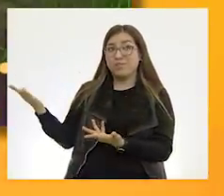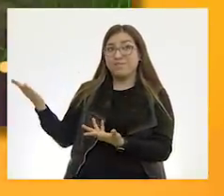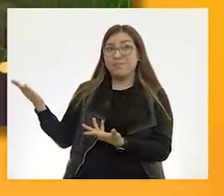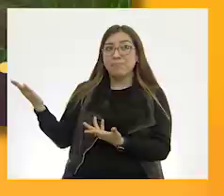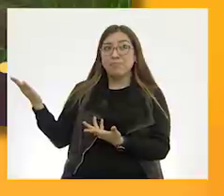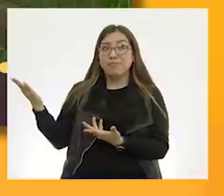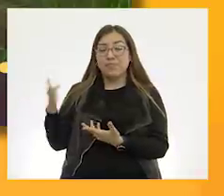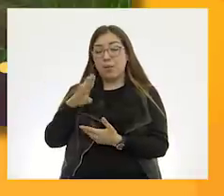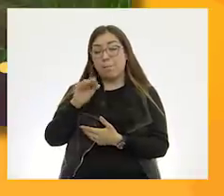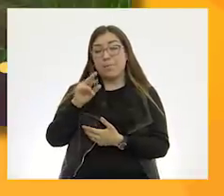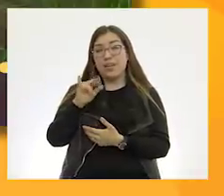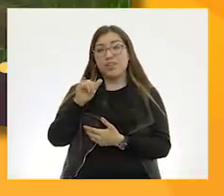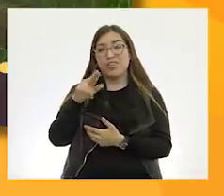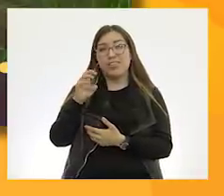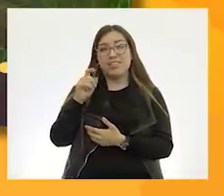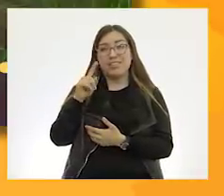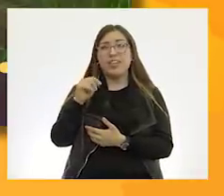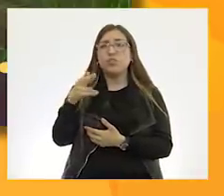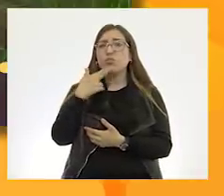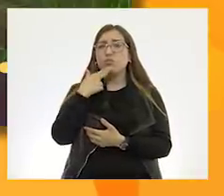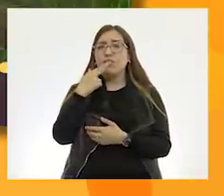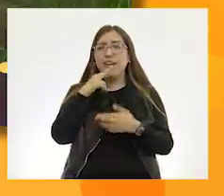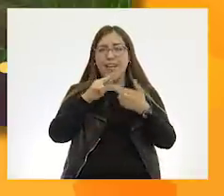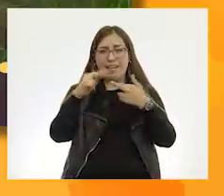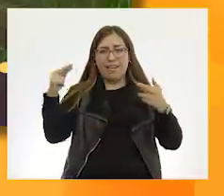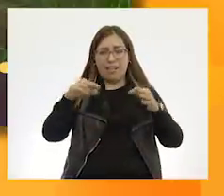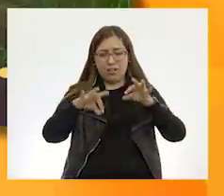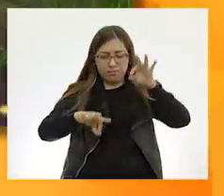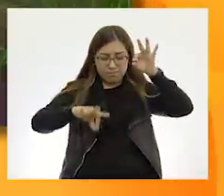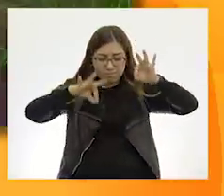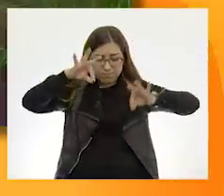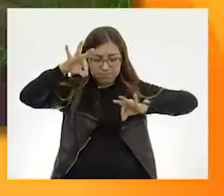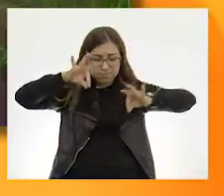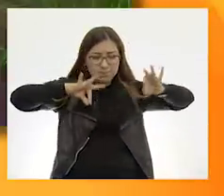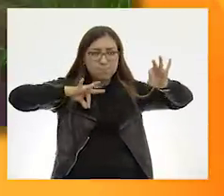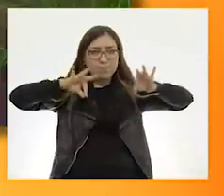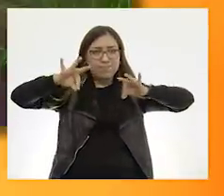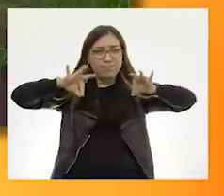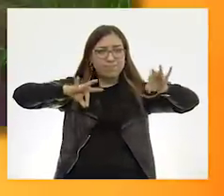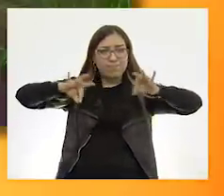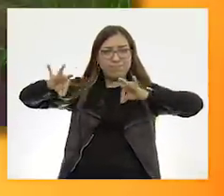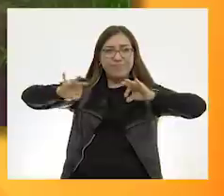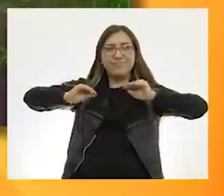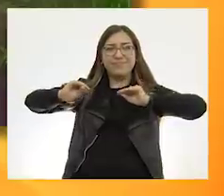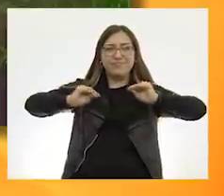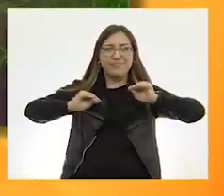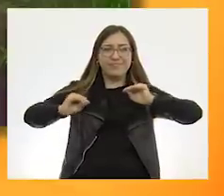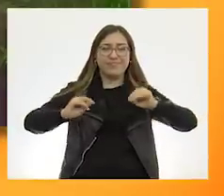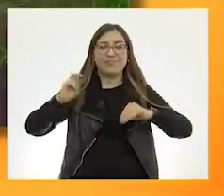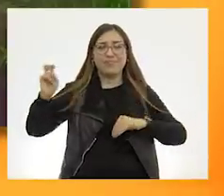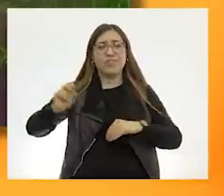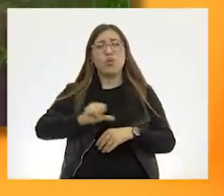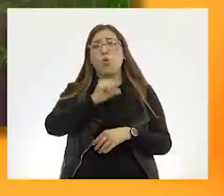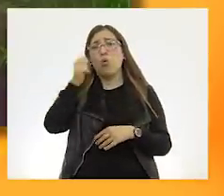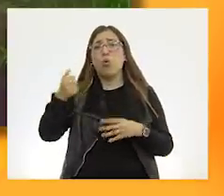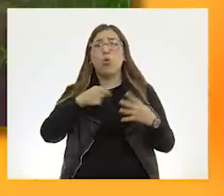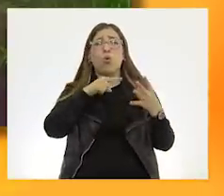títeres que se mueven por medio de hilos o comandos o varillas. otros